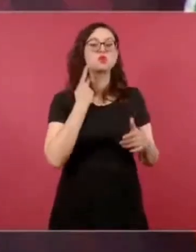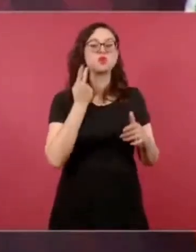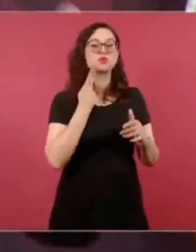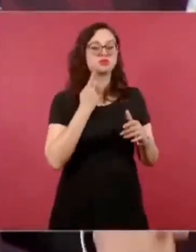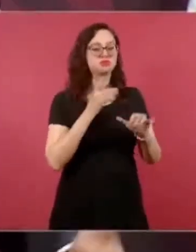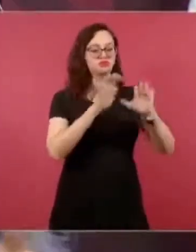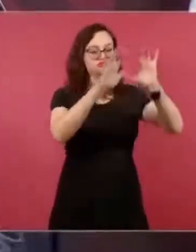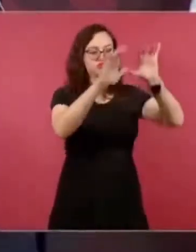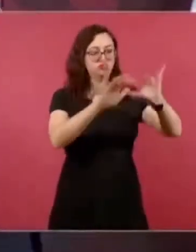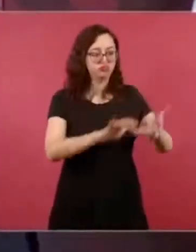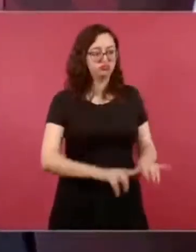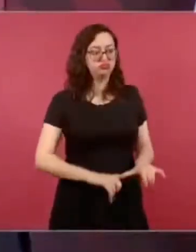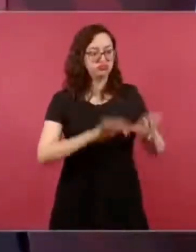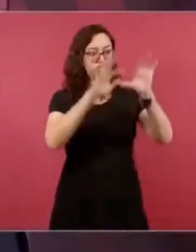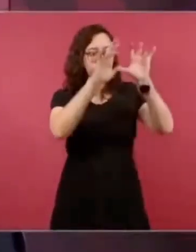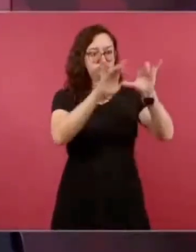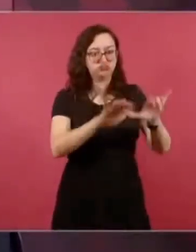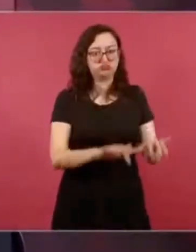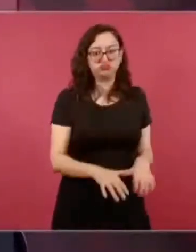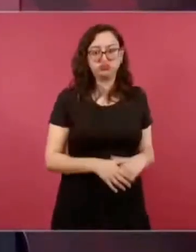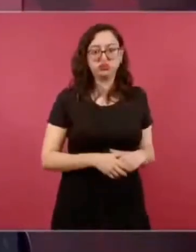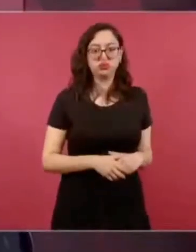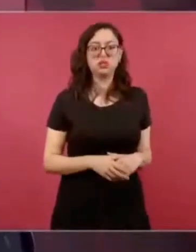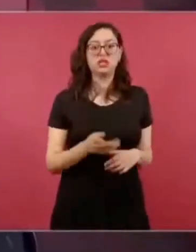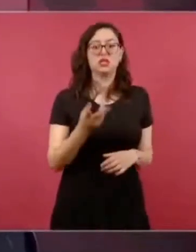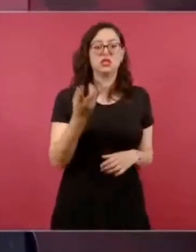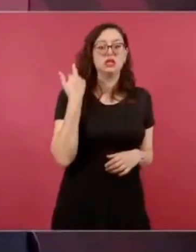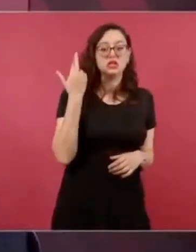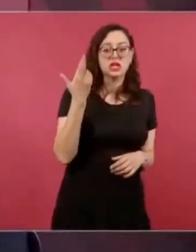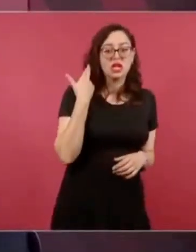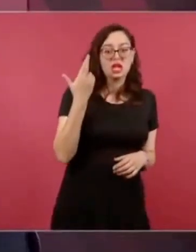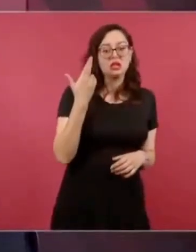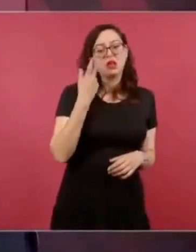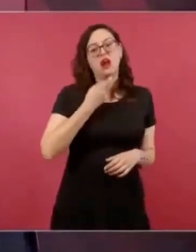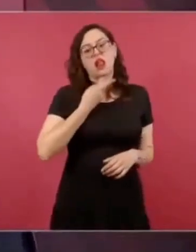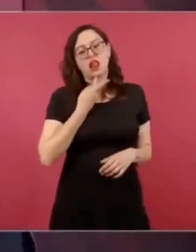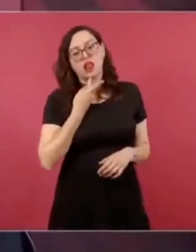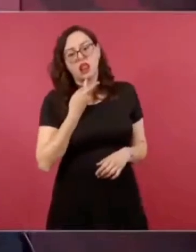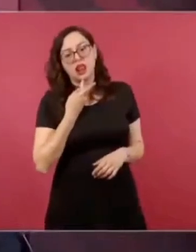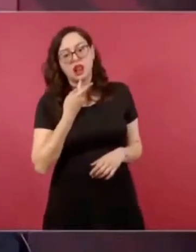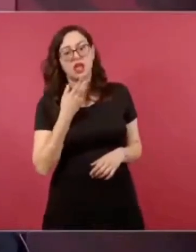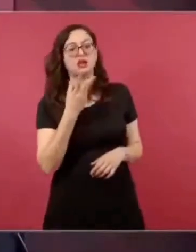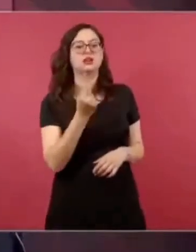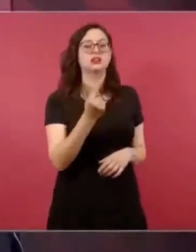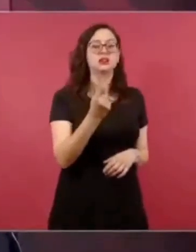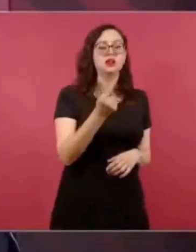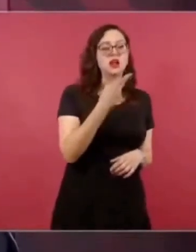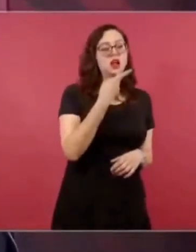¿Para quiénes hablaban los conductores de radio, de televisión?